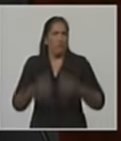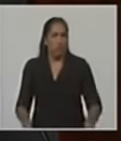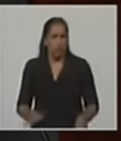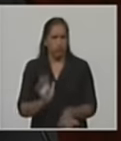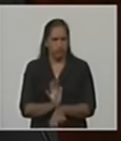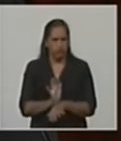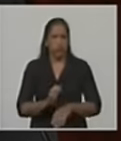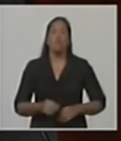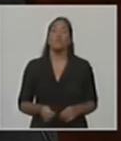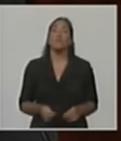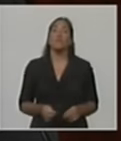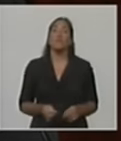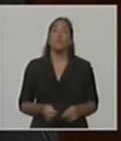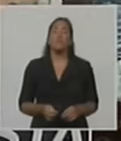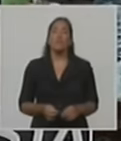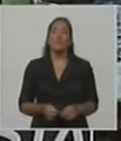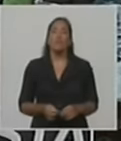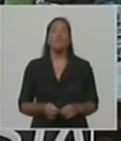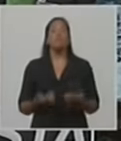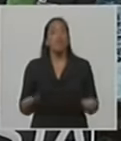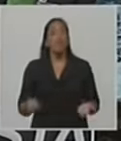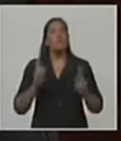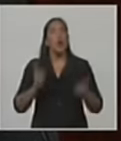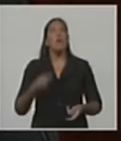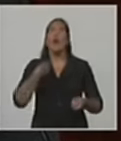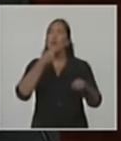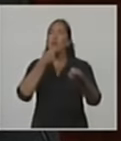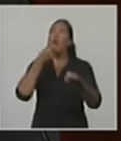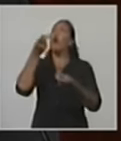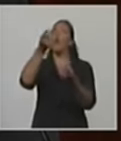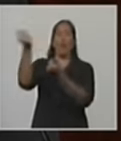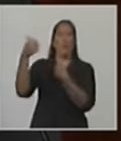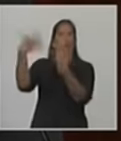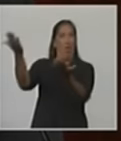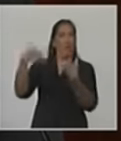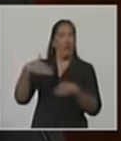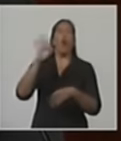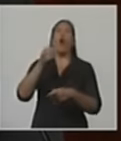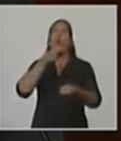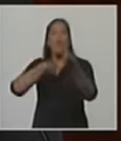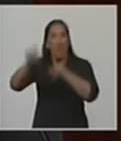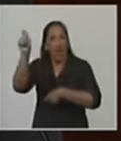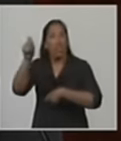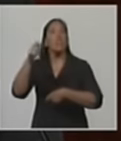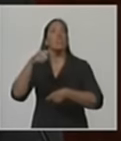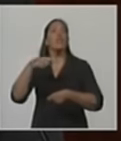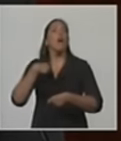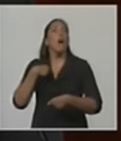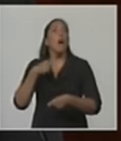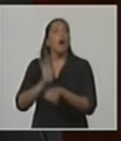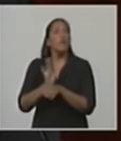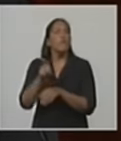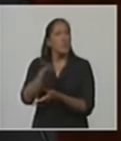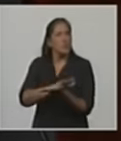fuera poco, la importación se hizo sin control, sin transparencia y con